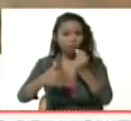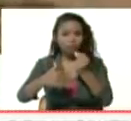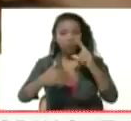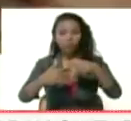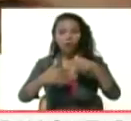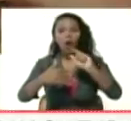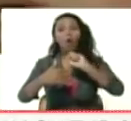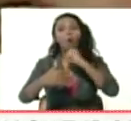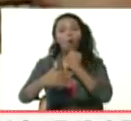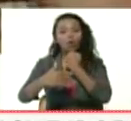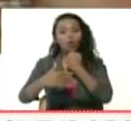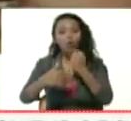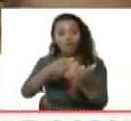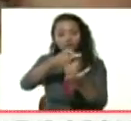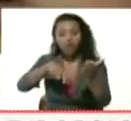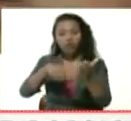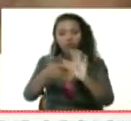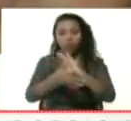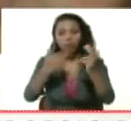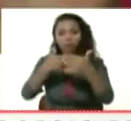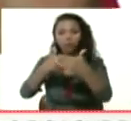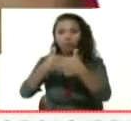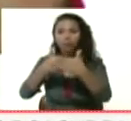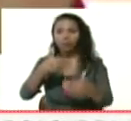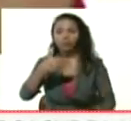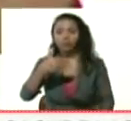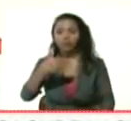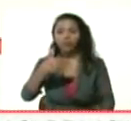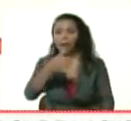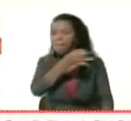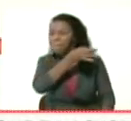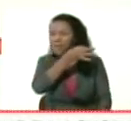QR, mi código QR,